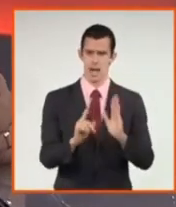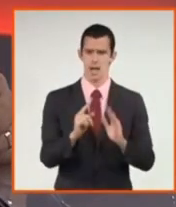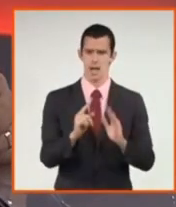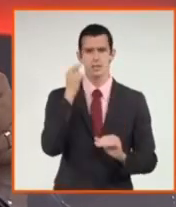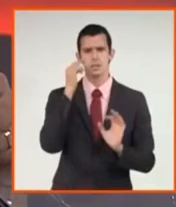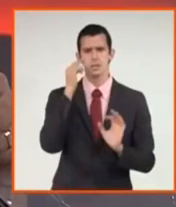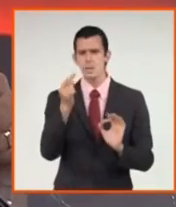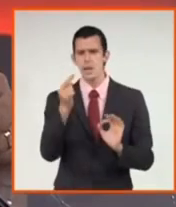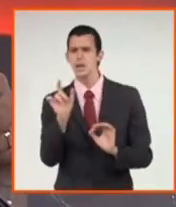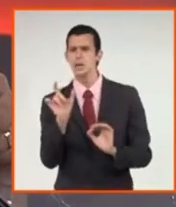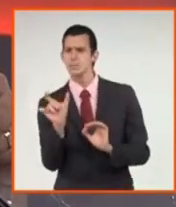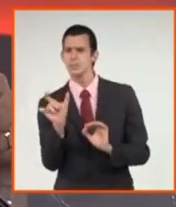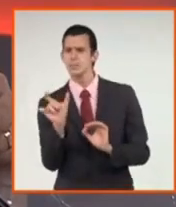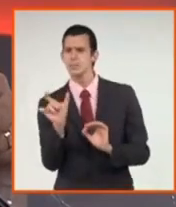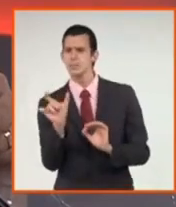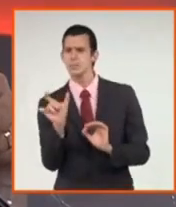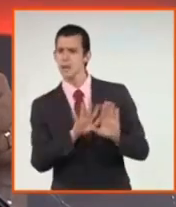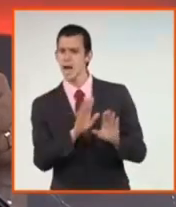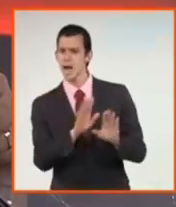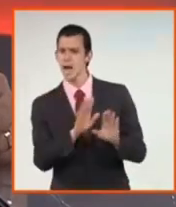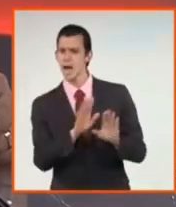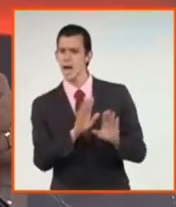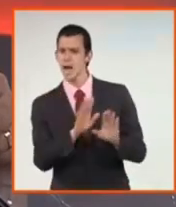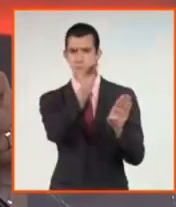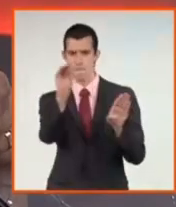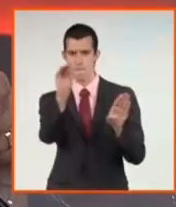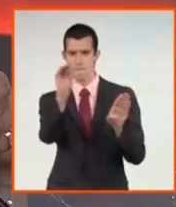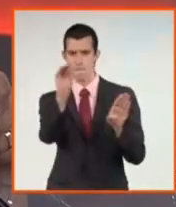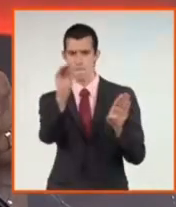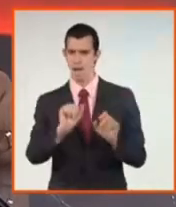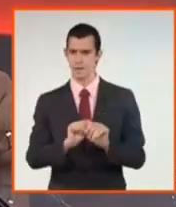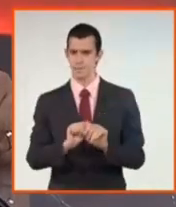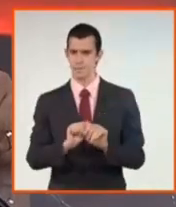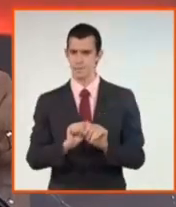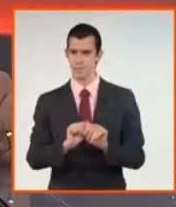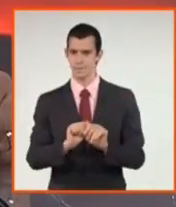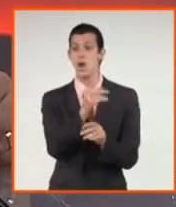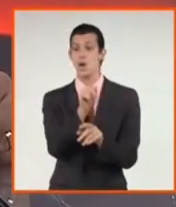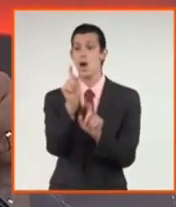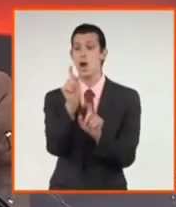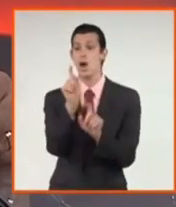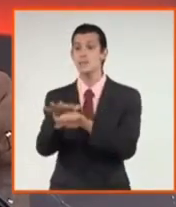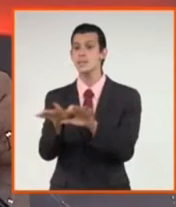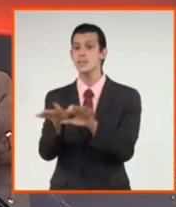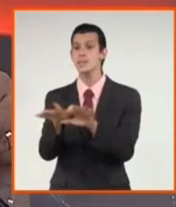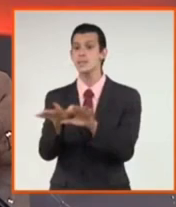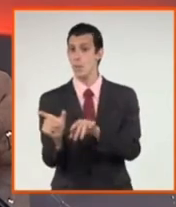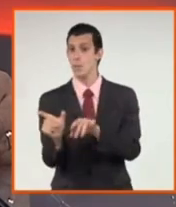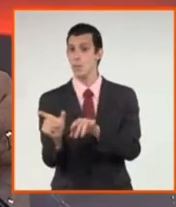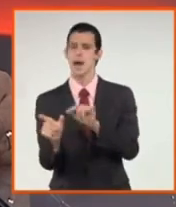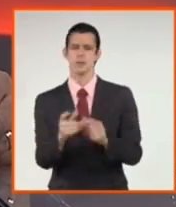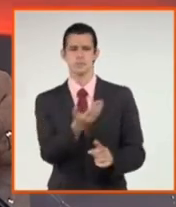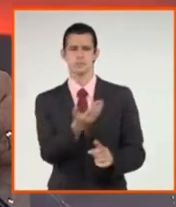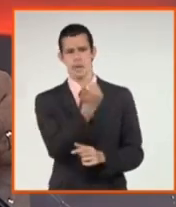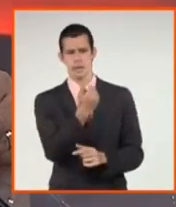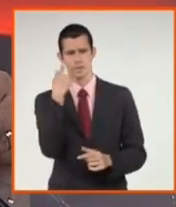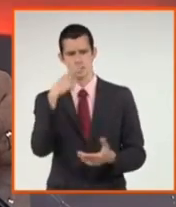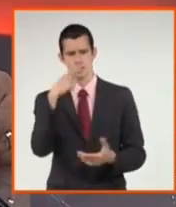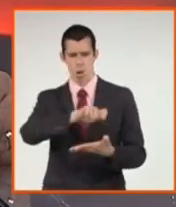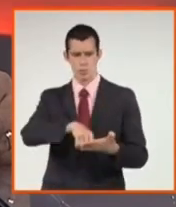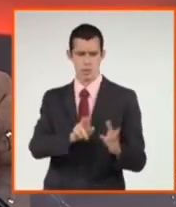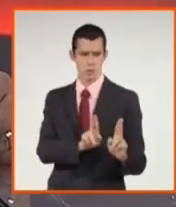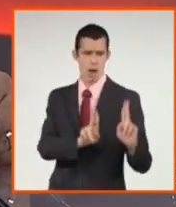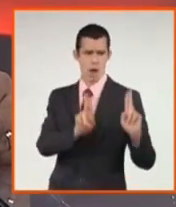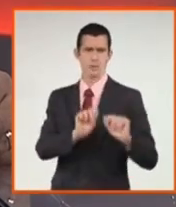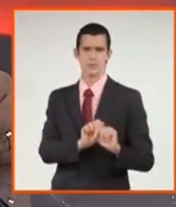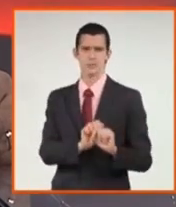cuenta le comunica al consumidor que venga a firmar el contrato y una vez que esté en firma del contrato ya consigo empieza a recibir